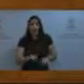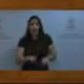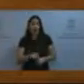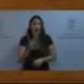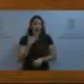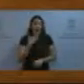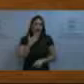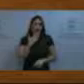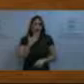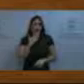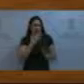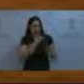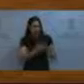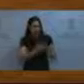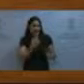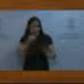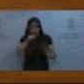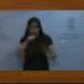hable de transparencia,